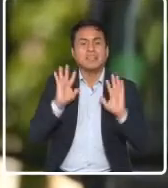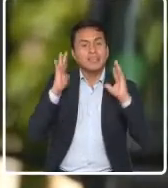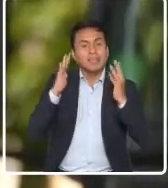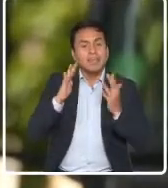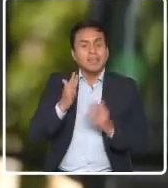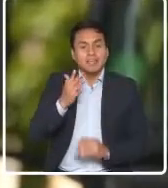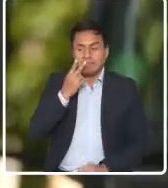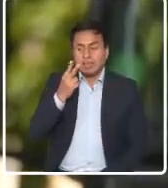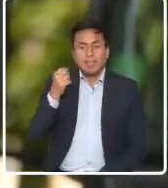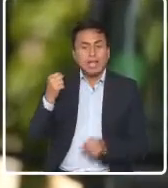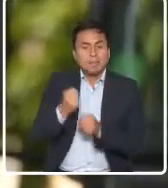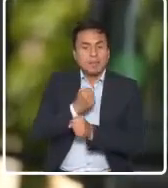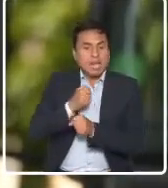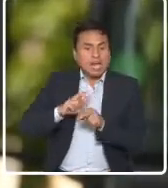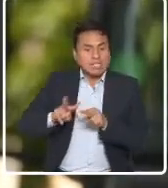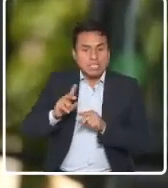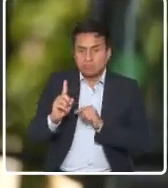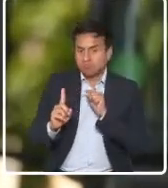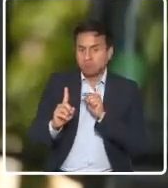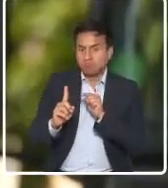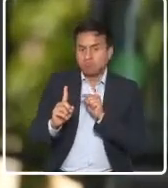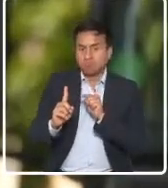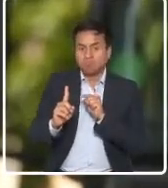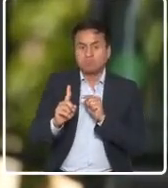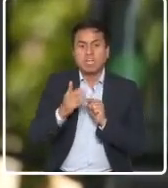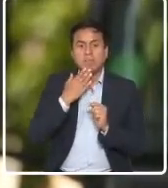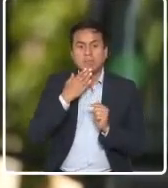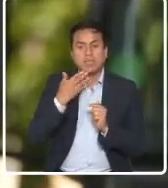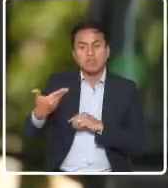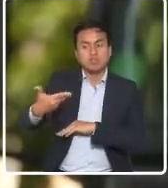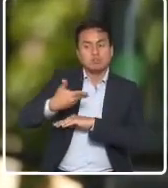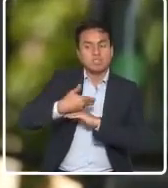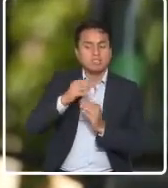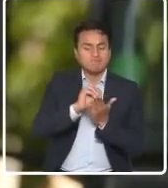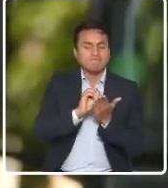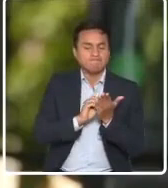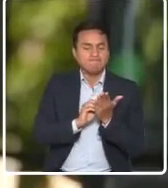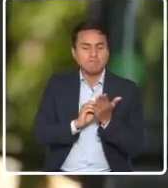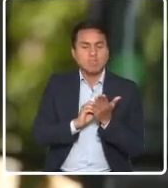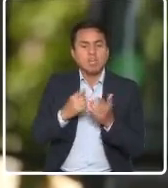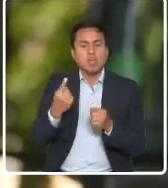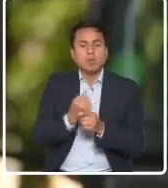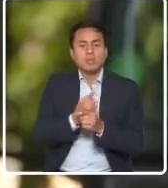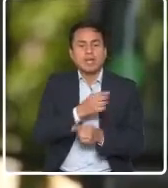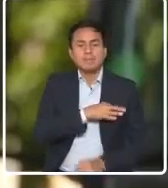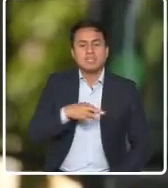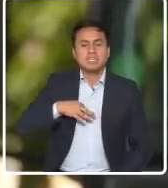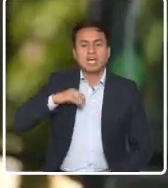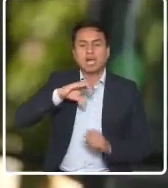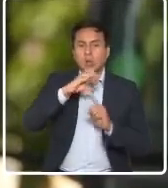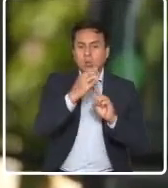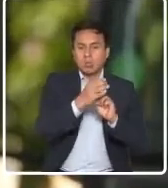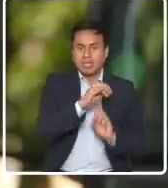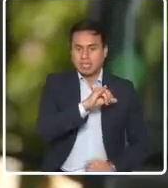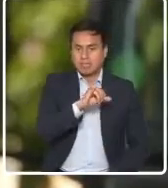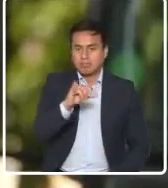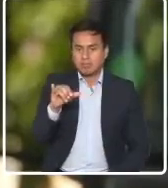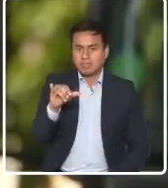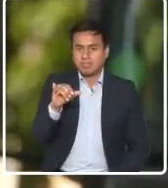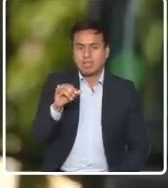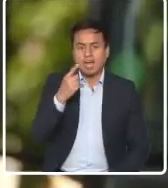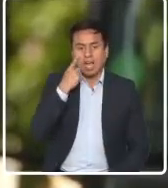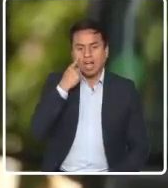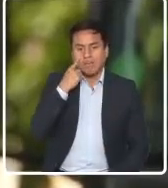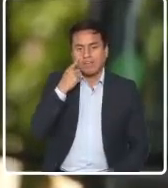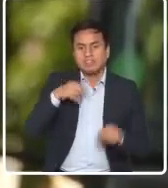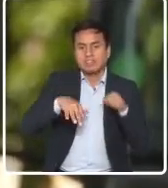Y se nota la pega que está haciendo y tomo nota de lo que nos pide. Voy a conversar con la ministra de Cultura para poder